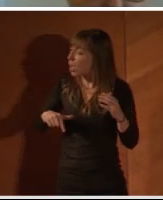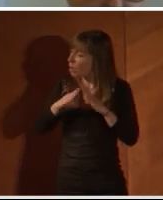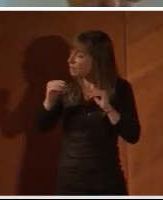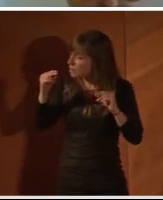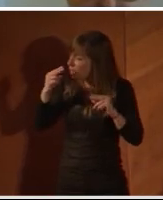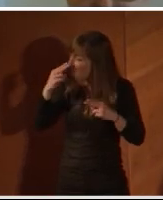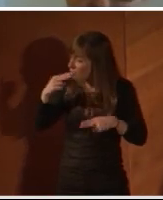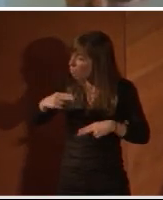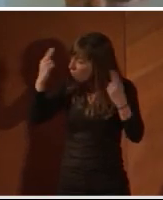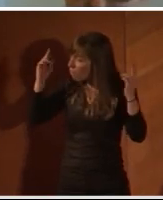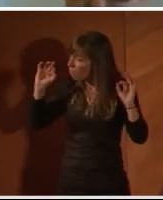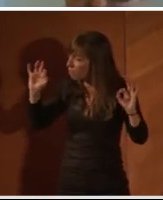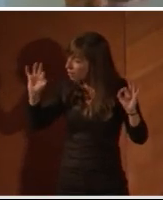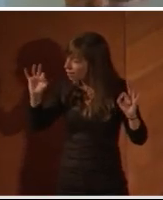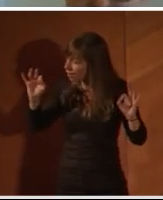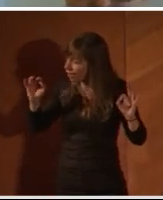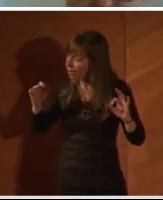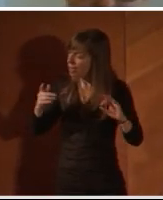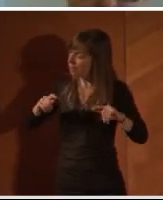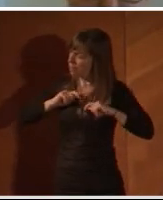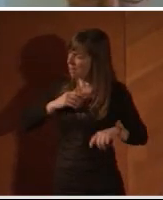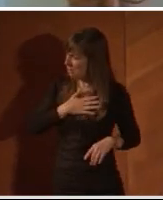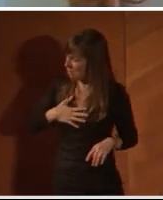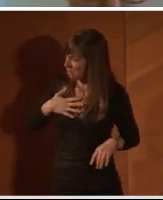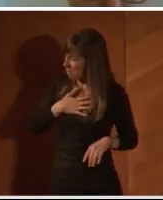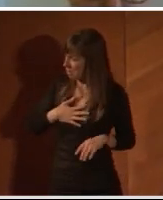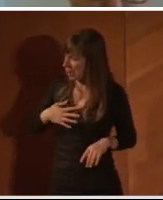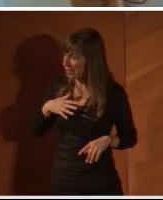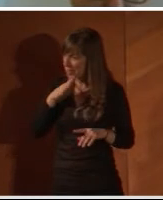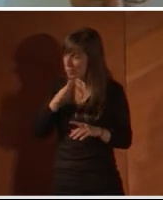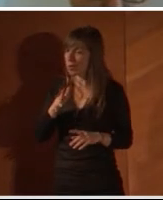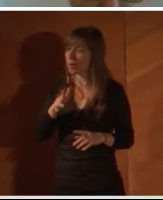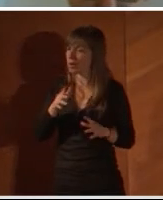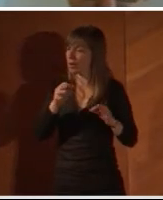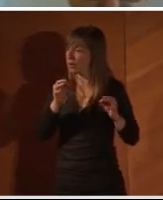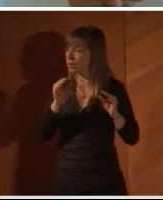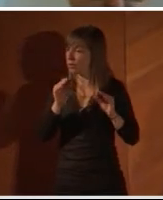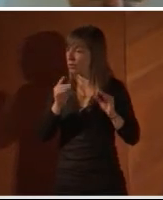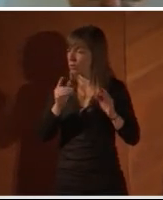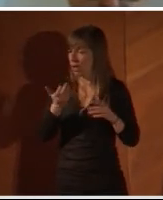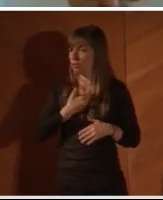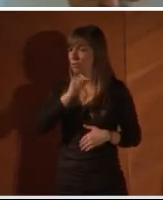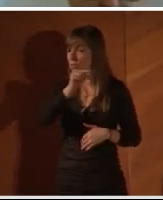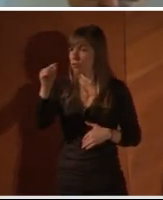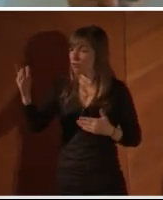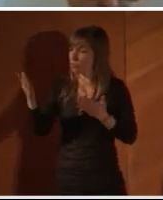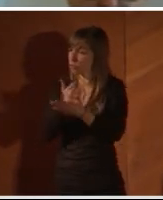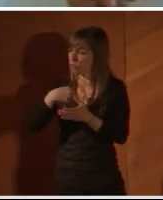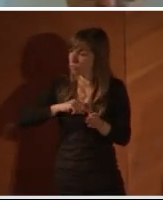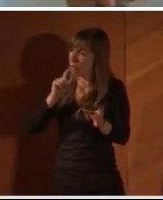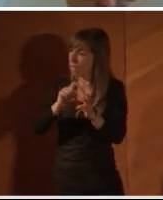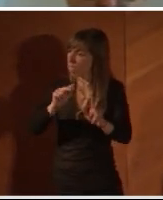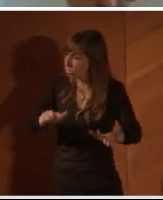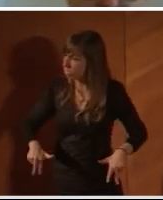como somos nosotros, un placer el que nos dejéis participar junto con todos los ayuntamientos y los